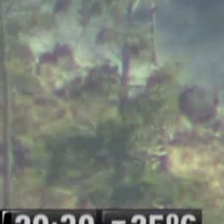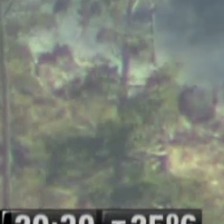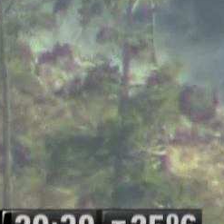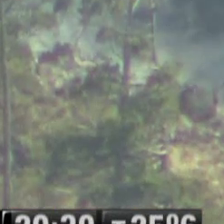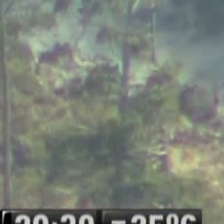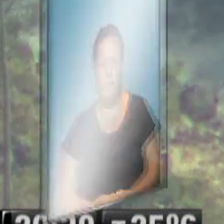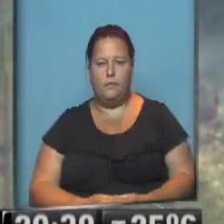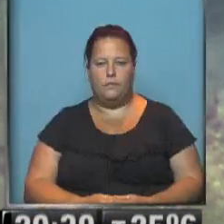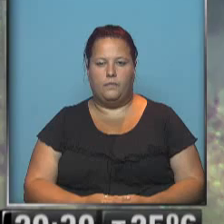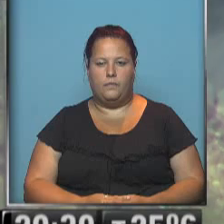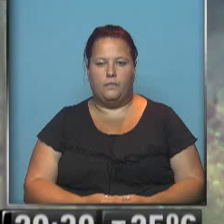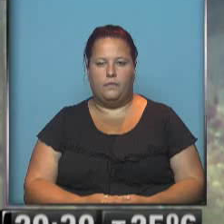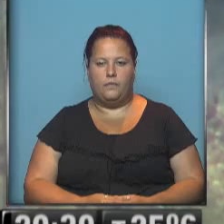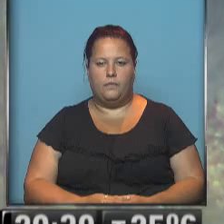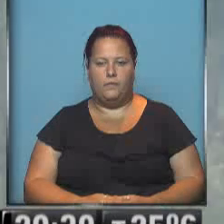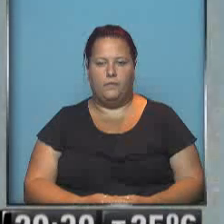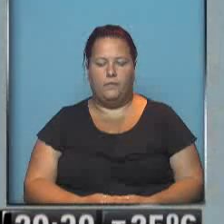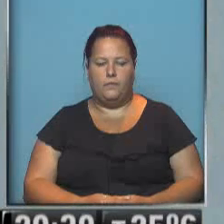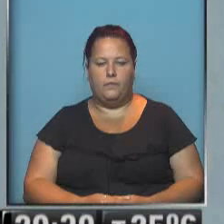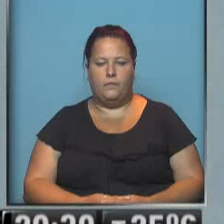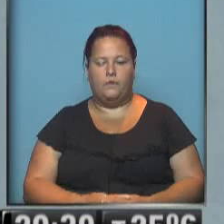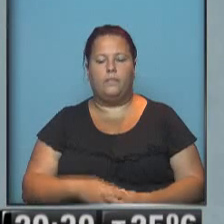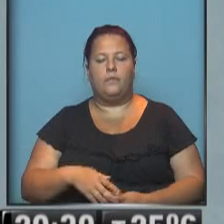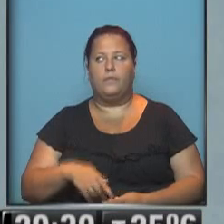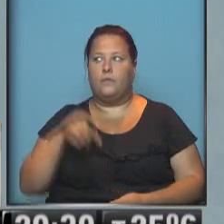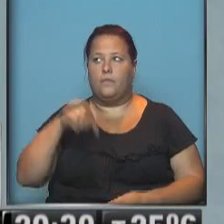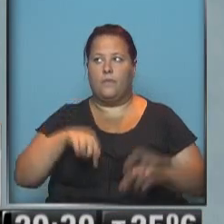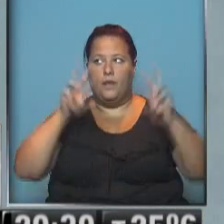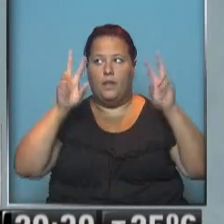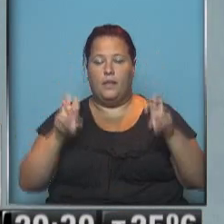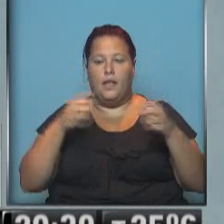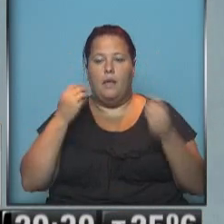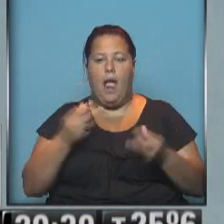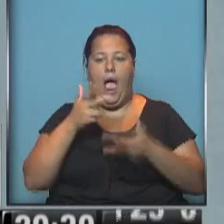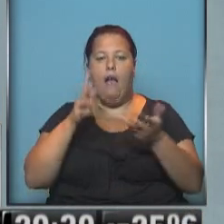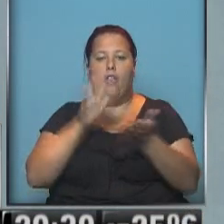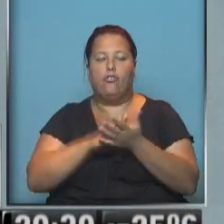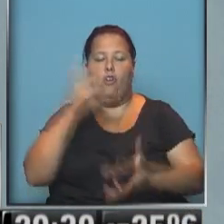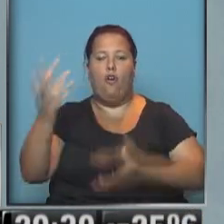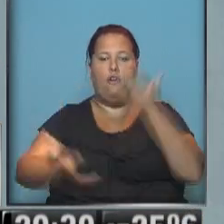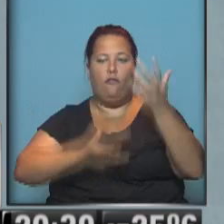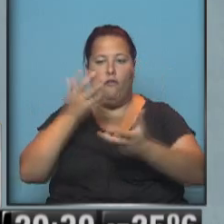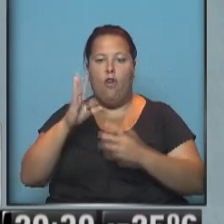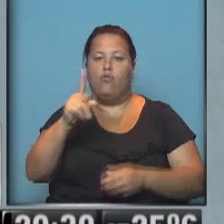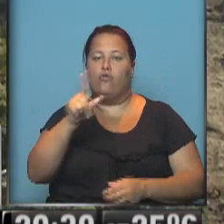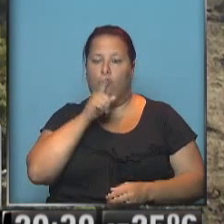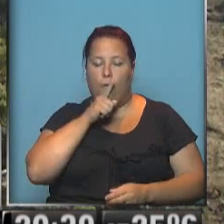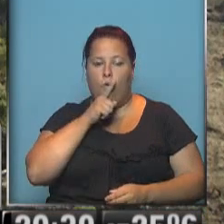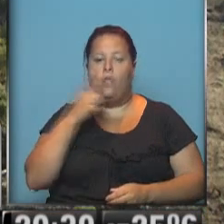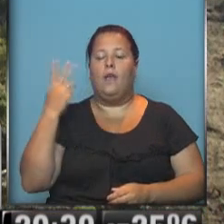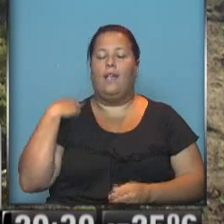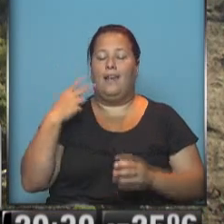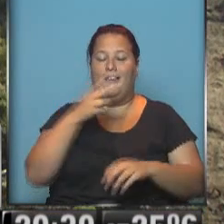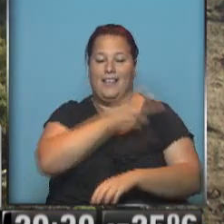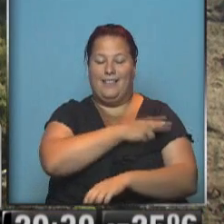Abrimos este bloque, en este caso hablando del incendio en Chubut. El titular de Defensa Civil de la provincia informó que el incendio está contenido